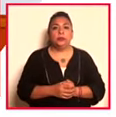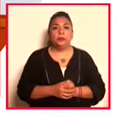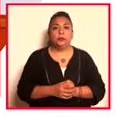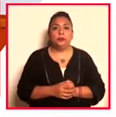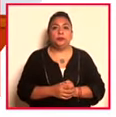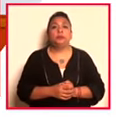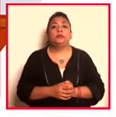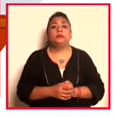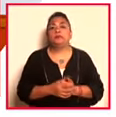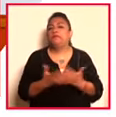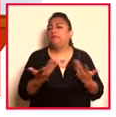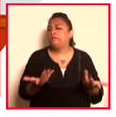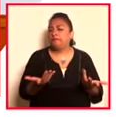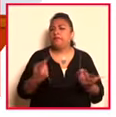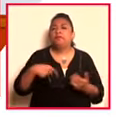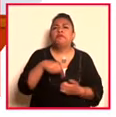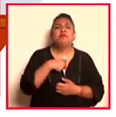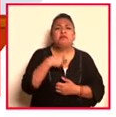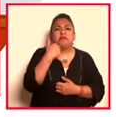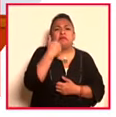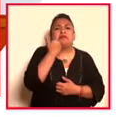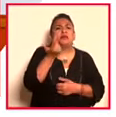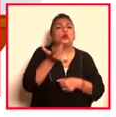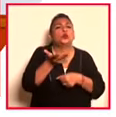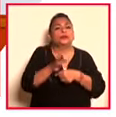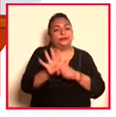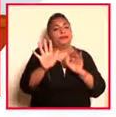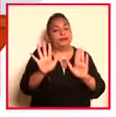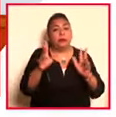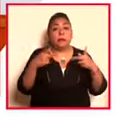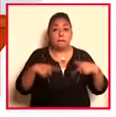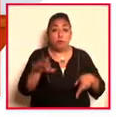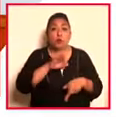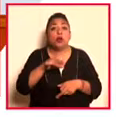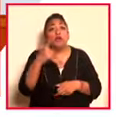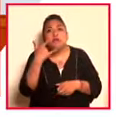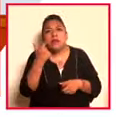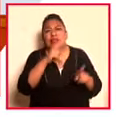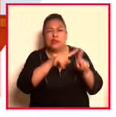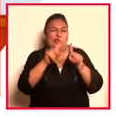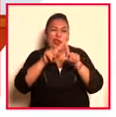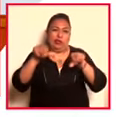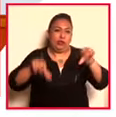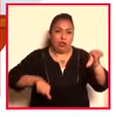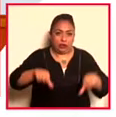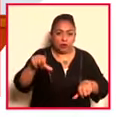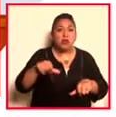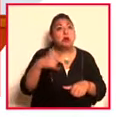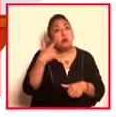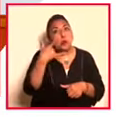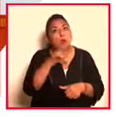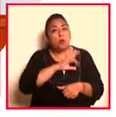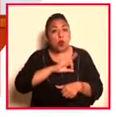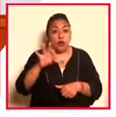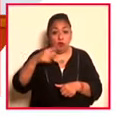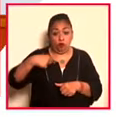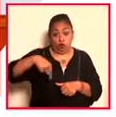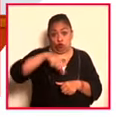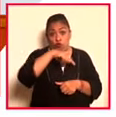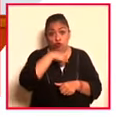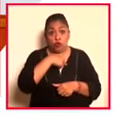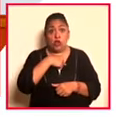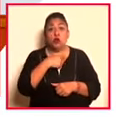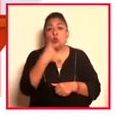¿Qué es lo que buscamos? Que la gente pueda disfrutar de todos estos eventos, que seamos una de